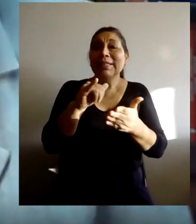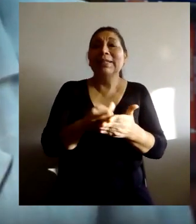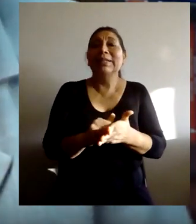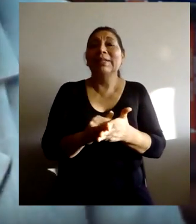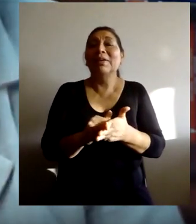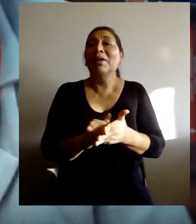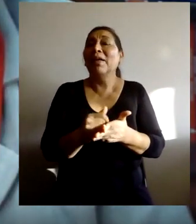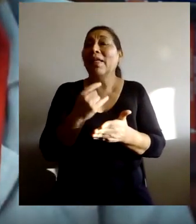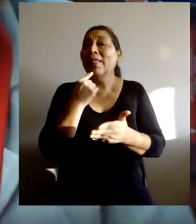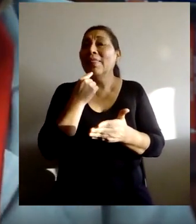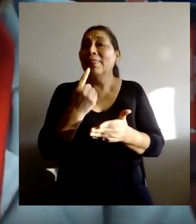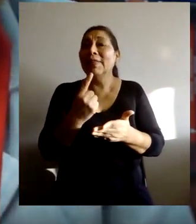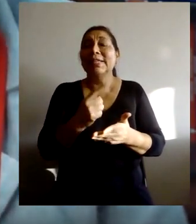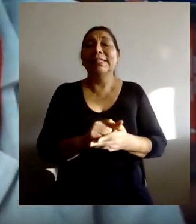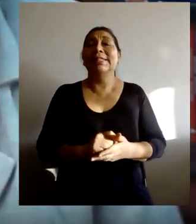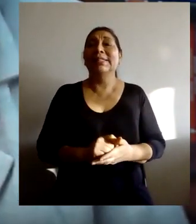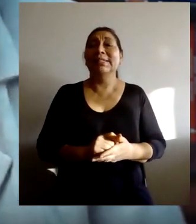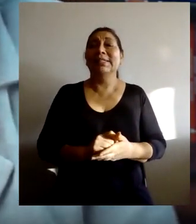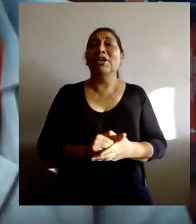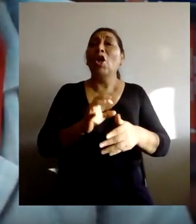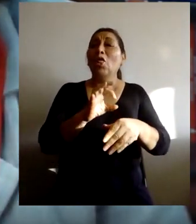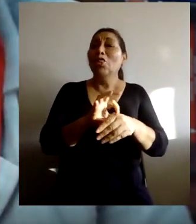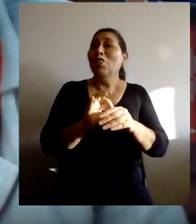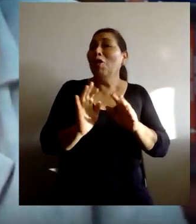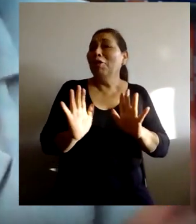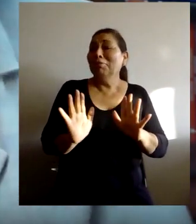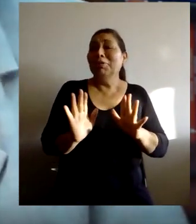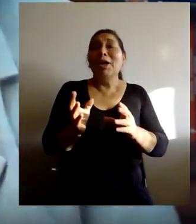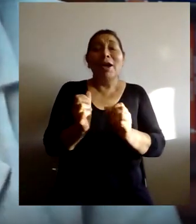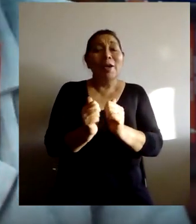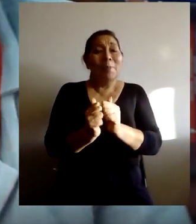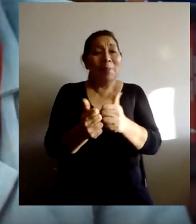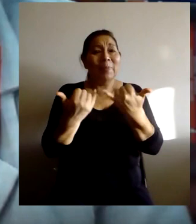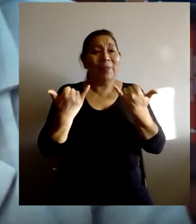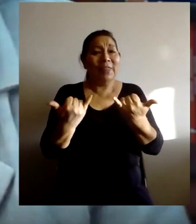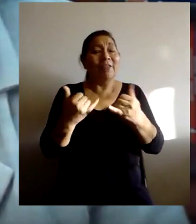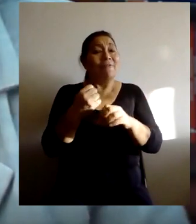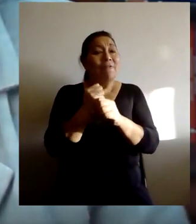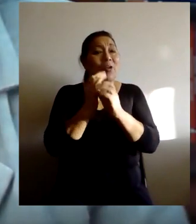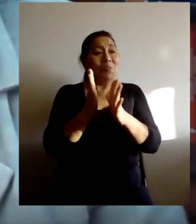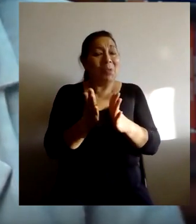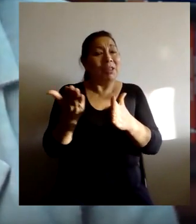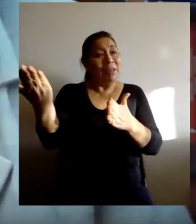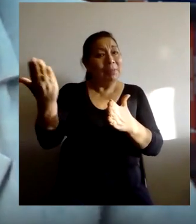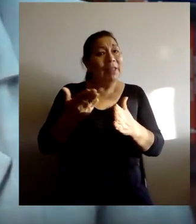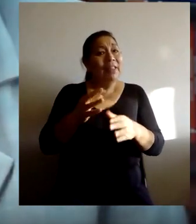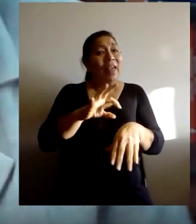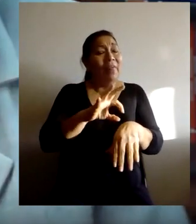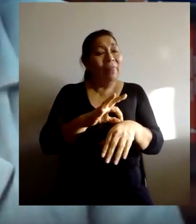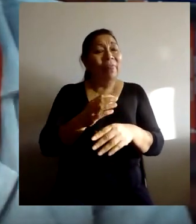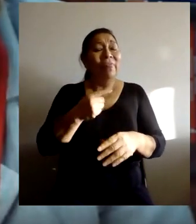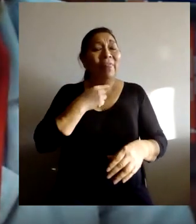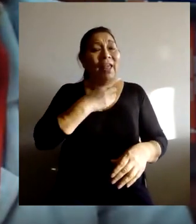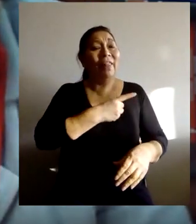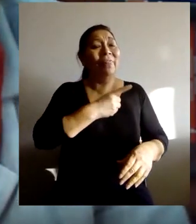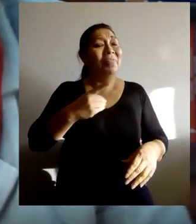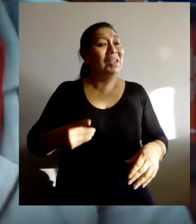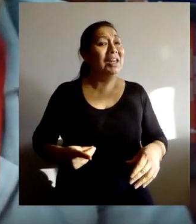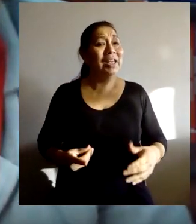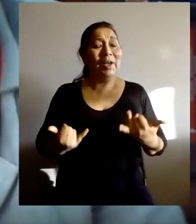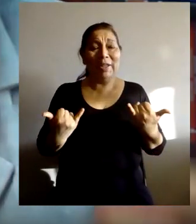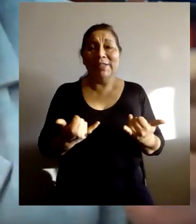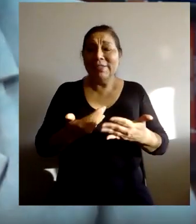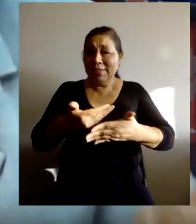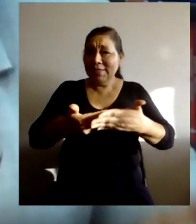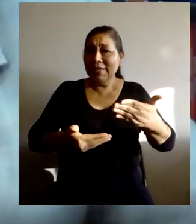ha analizado, y según el médico que acompaña, en este caso formalmente nos manda el director del nosocomio,